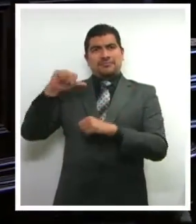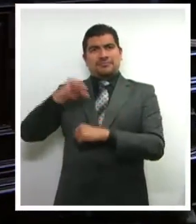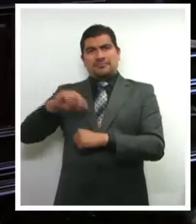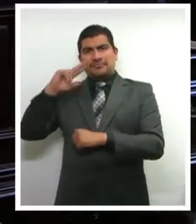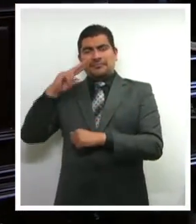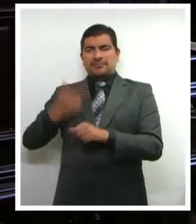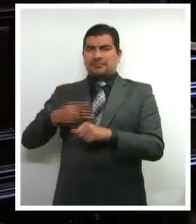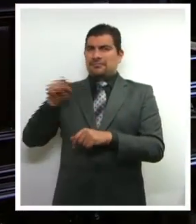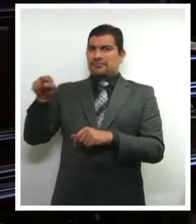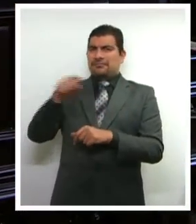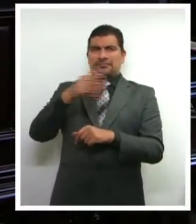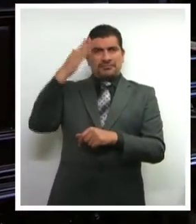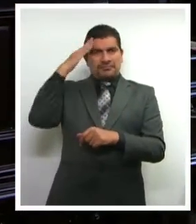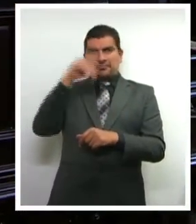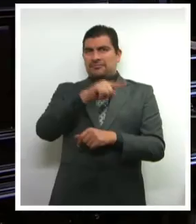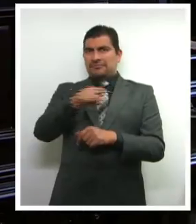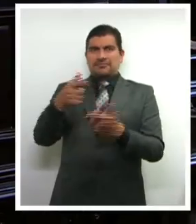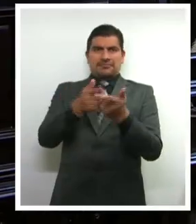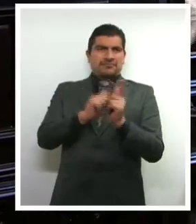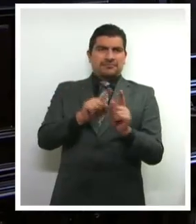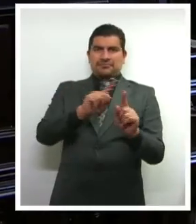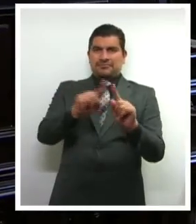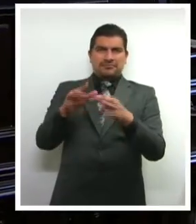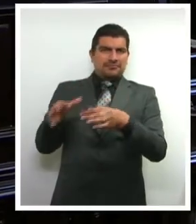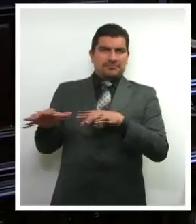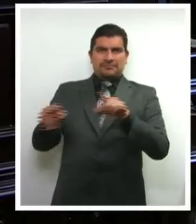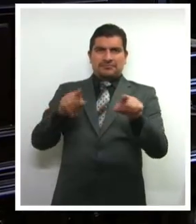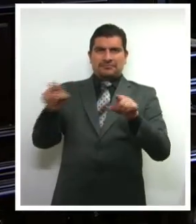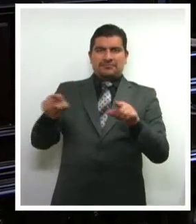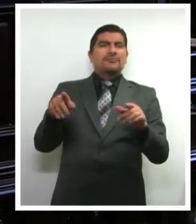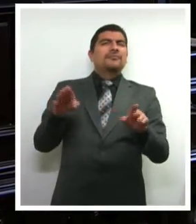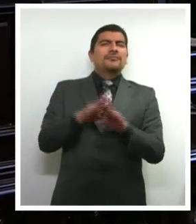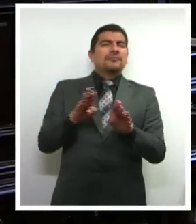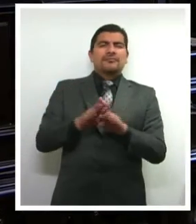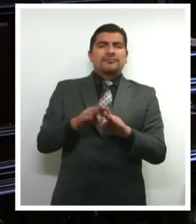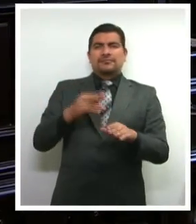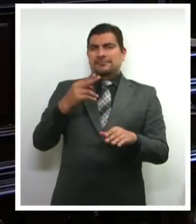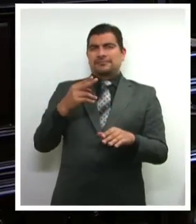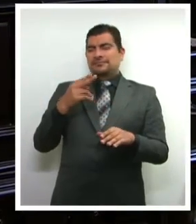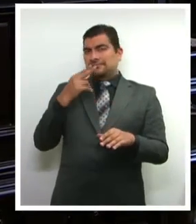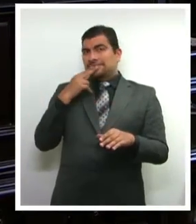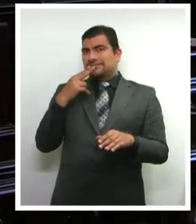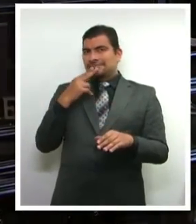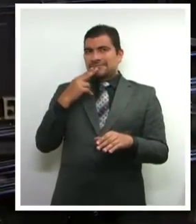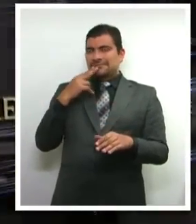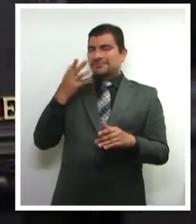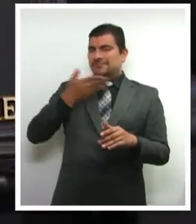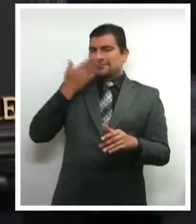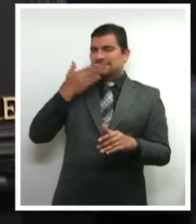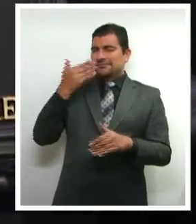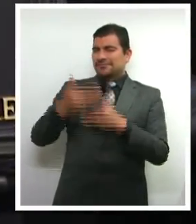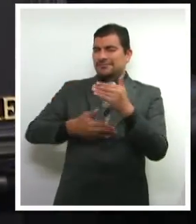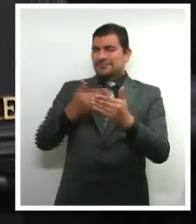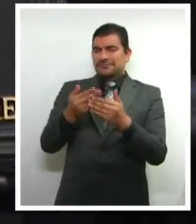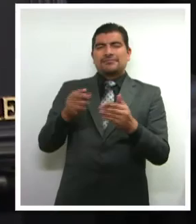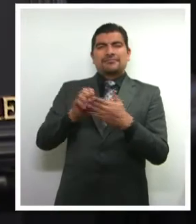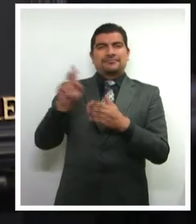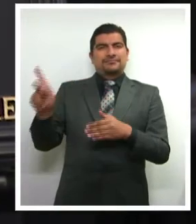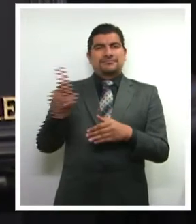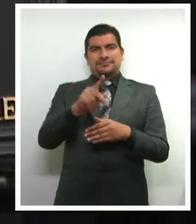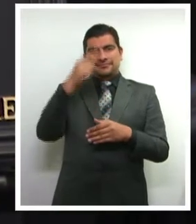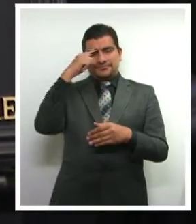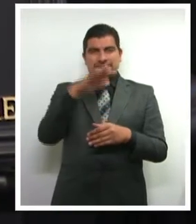electas en los pueblos originarios mediante el sistema de usos y costumbres, cuando guarden similitud con